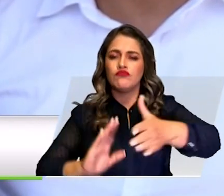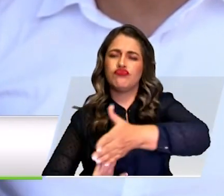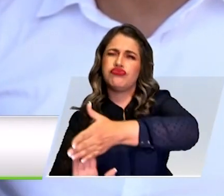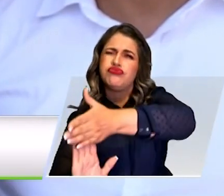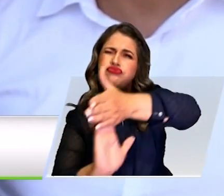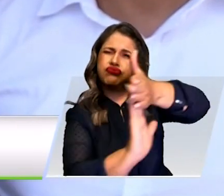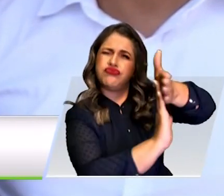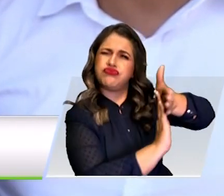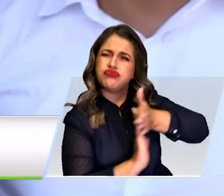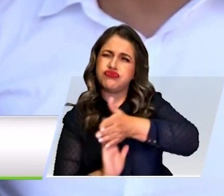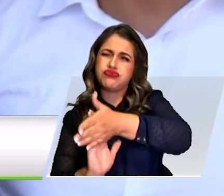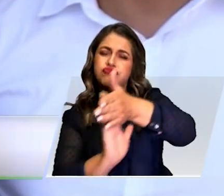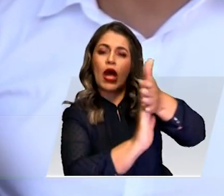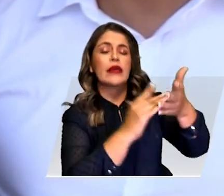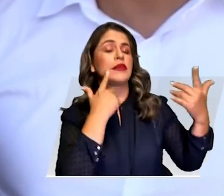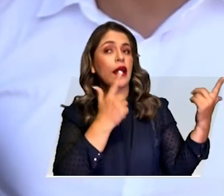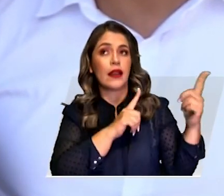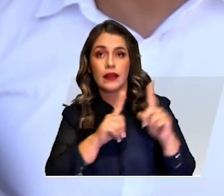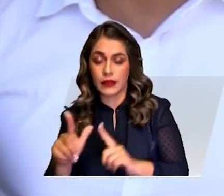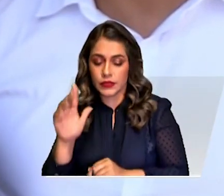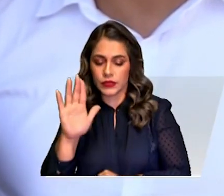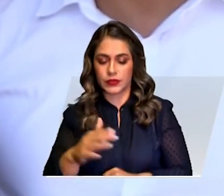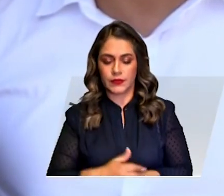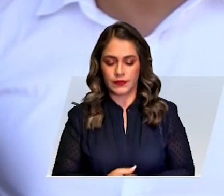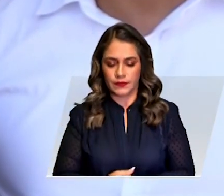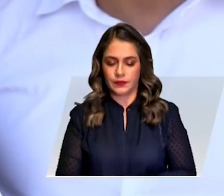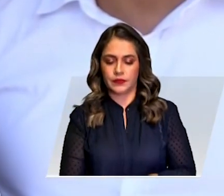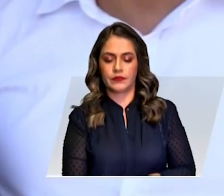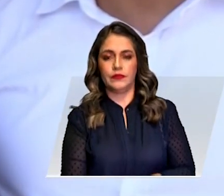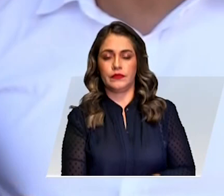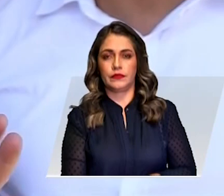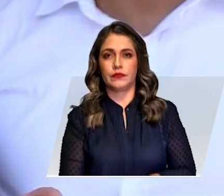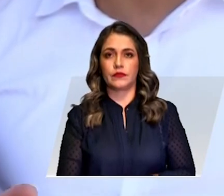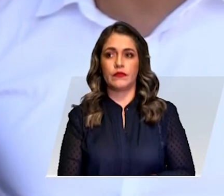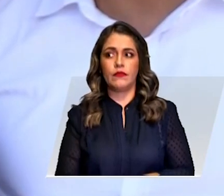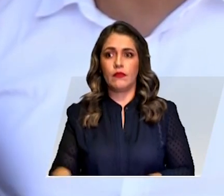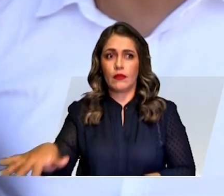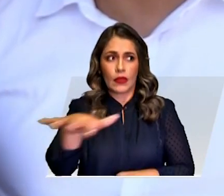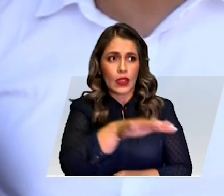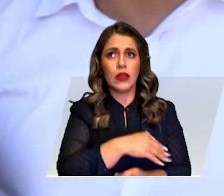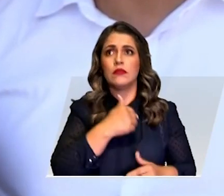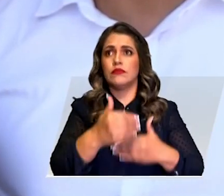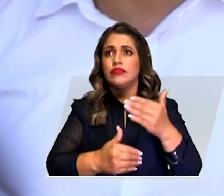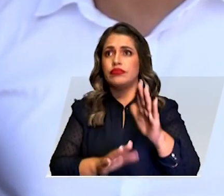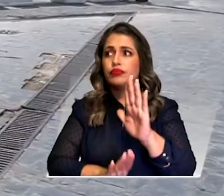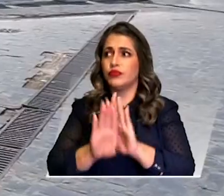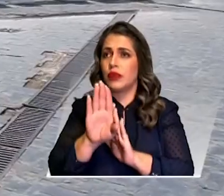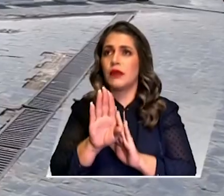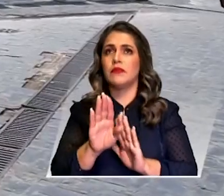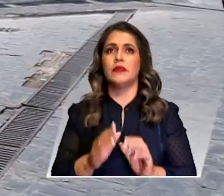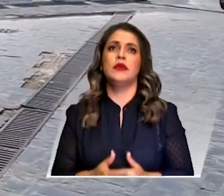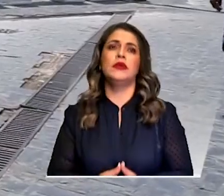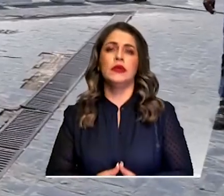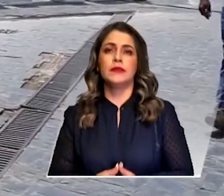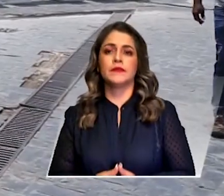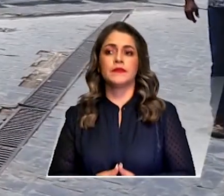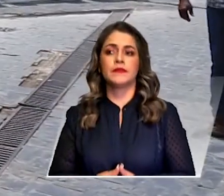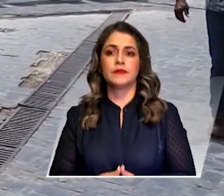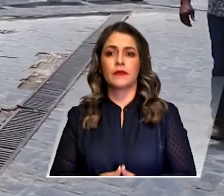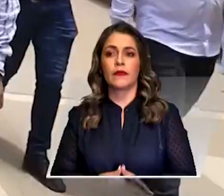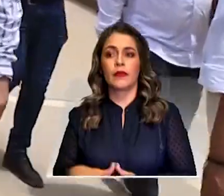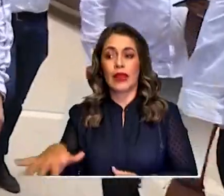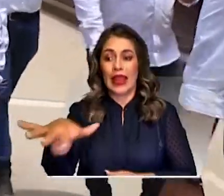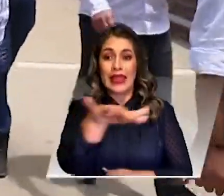mejorar la calidad de vida de nuestros campesinos en estos rincones alejados de antioquia en el pueblo dulce